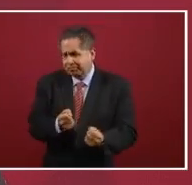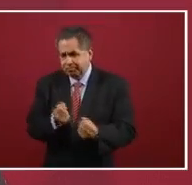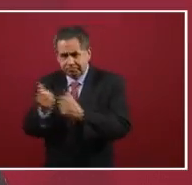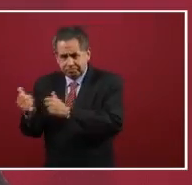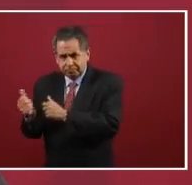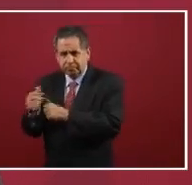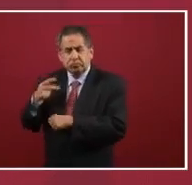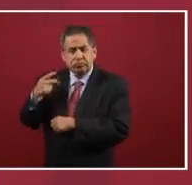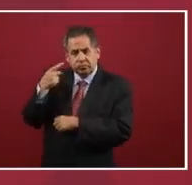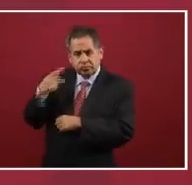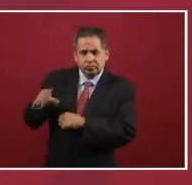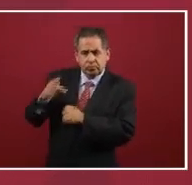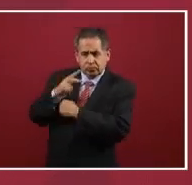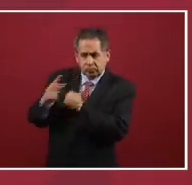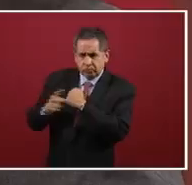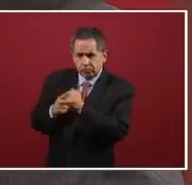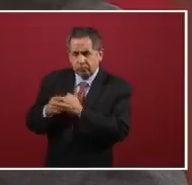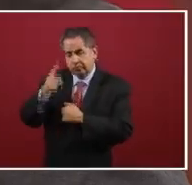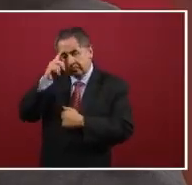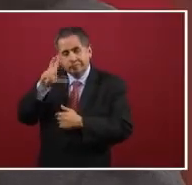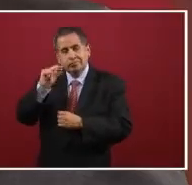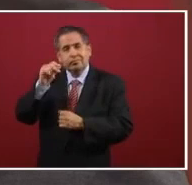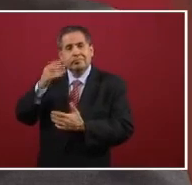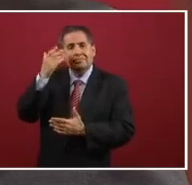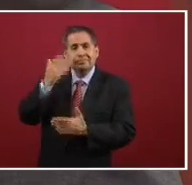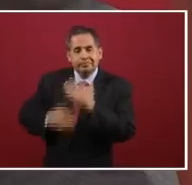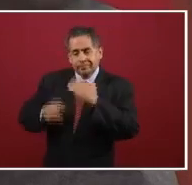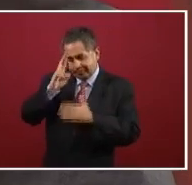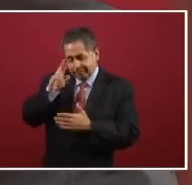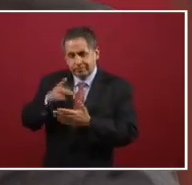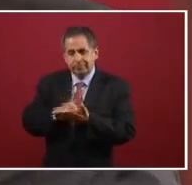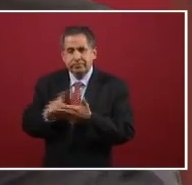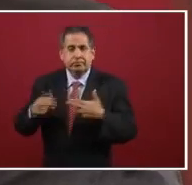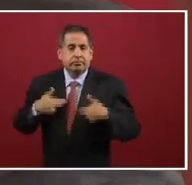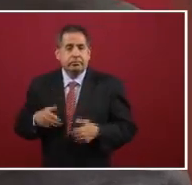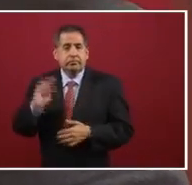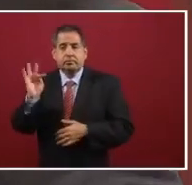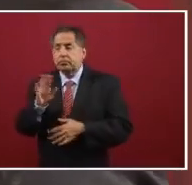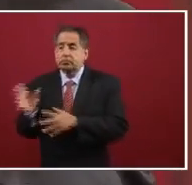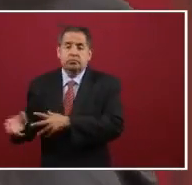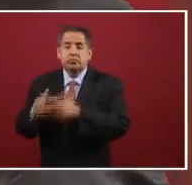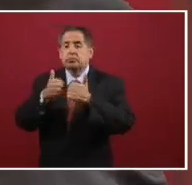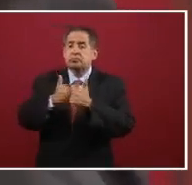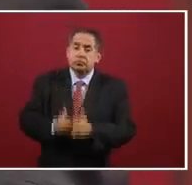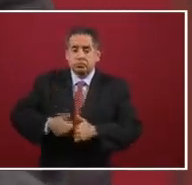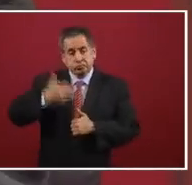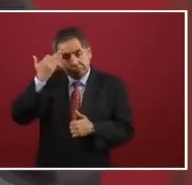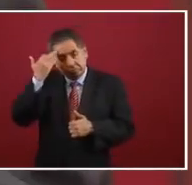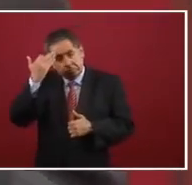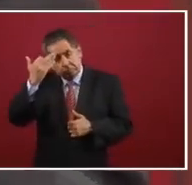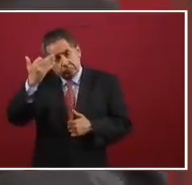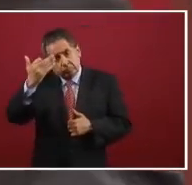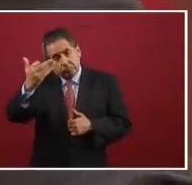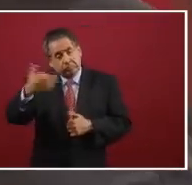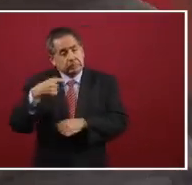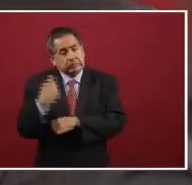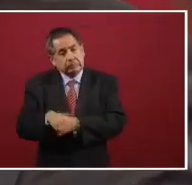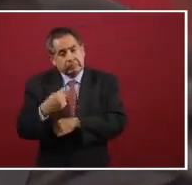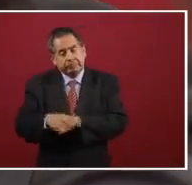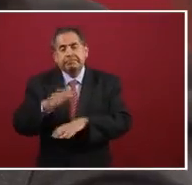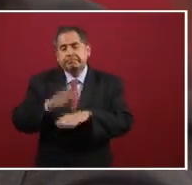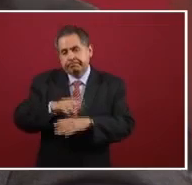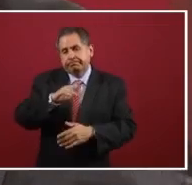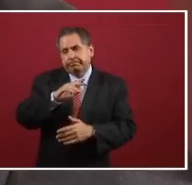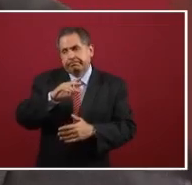país, para evitar violaciones a sus derechos. Entre más tiempo están en estaciones y en albergues, y más riesgo hay de